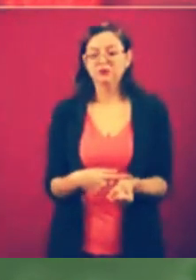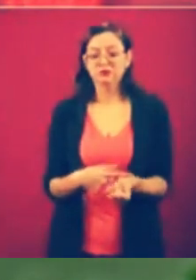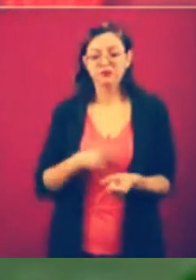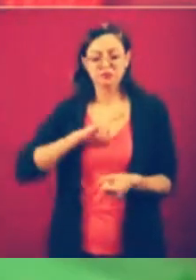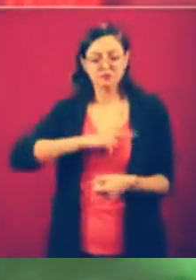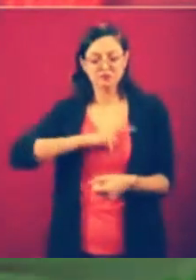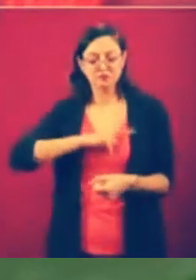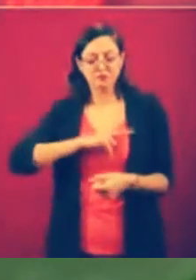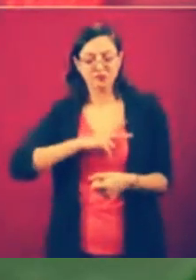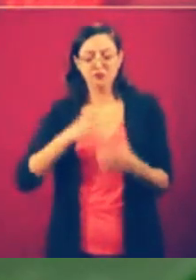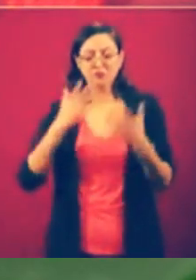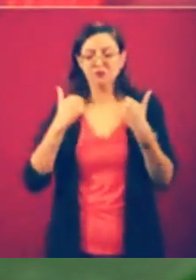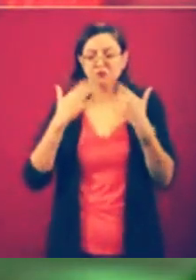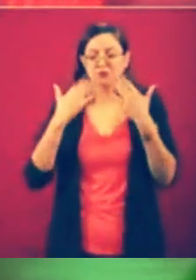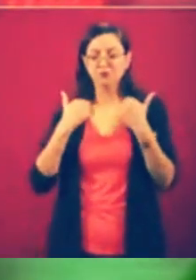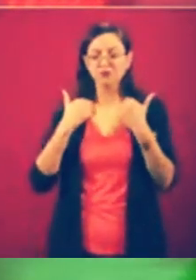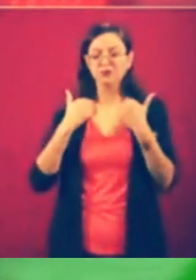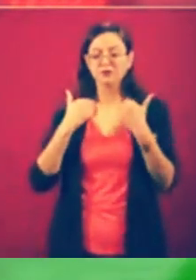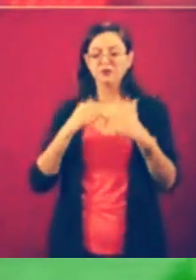virus.